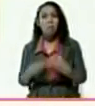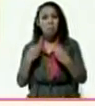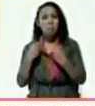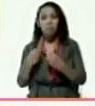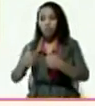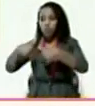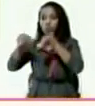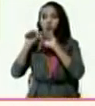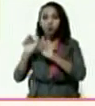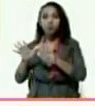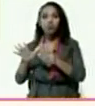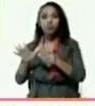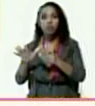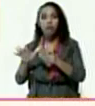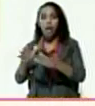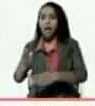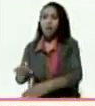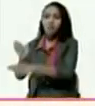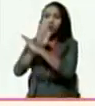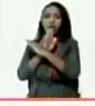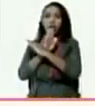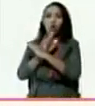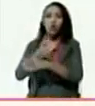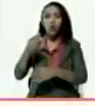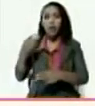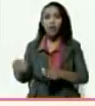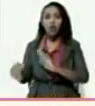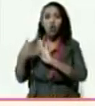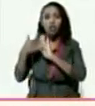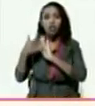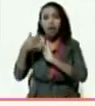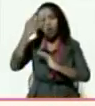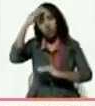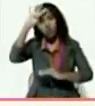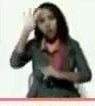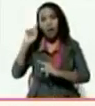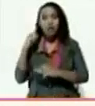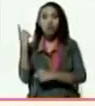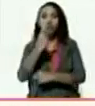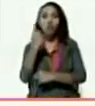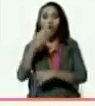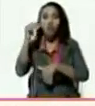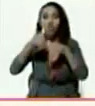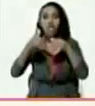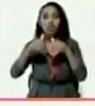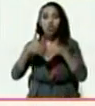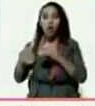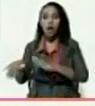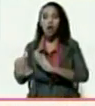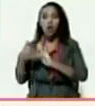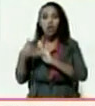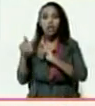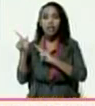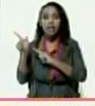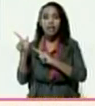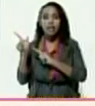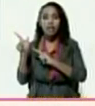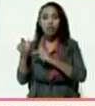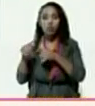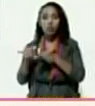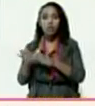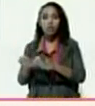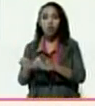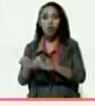suspender el bloqueo contra Cuba, y solo votan en contra de esa